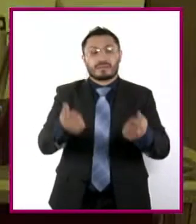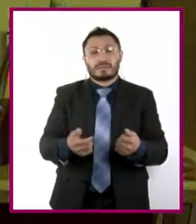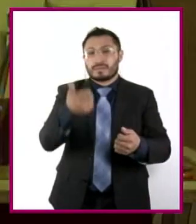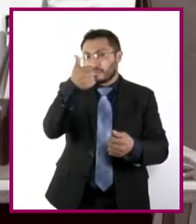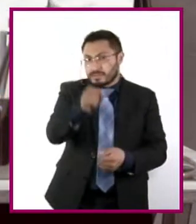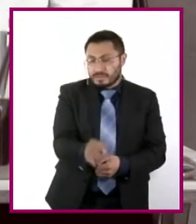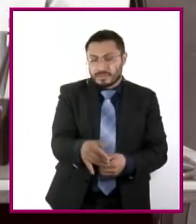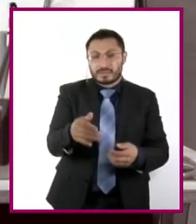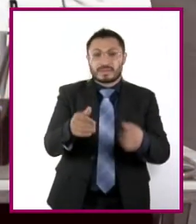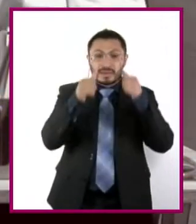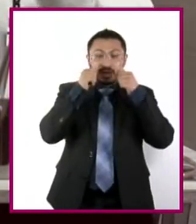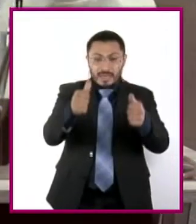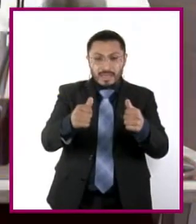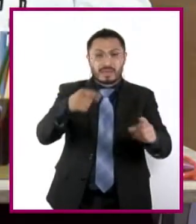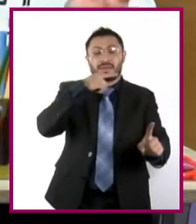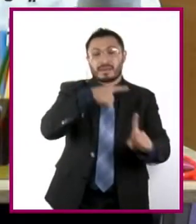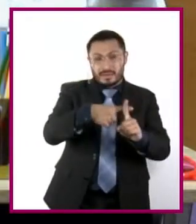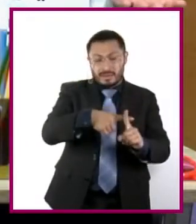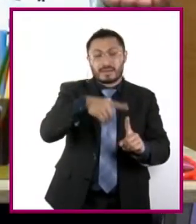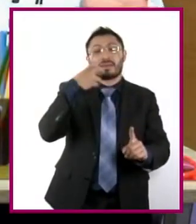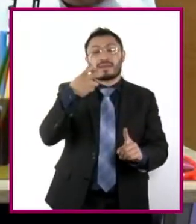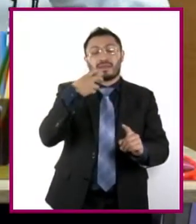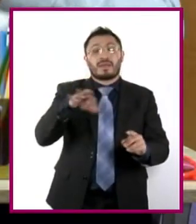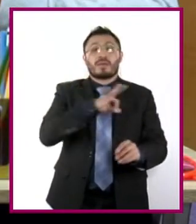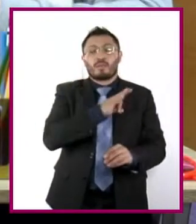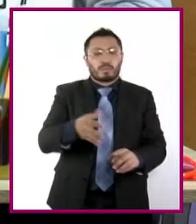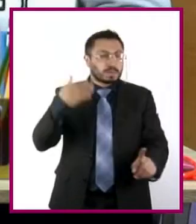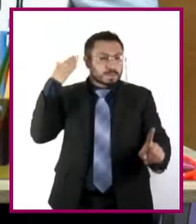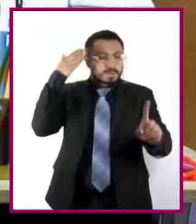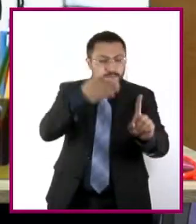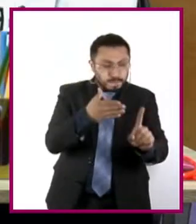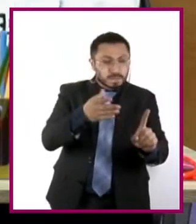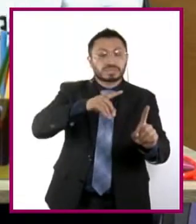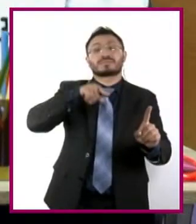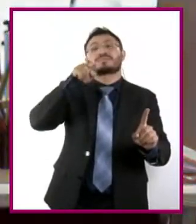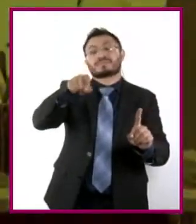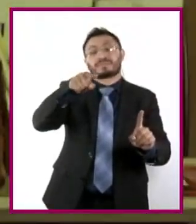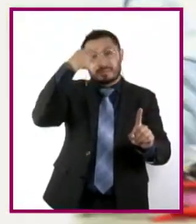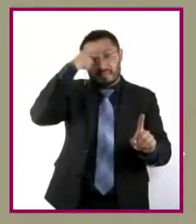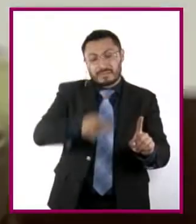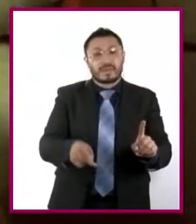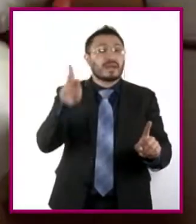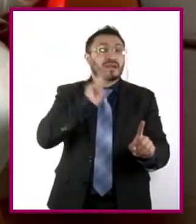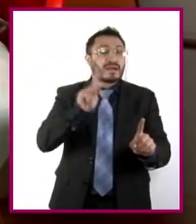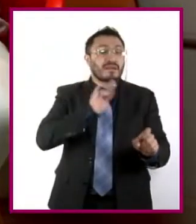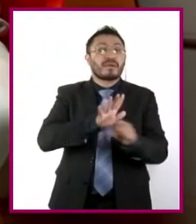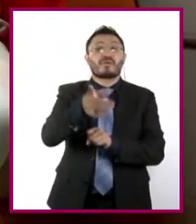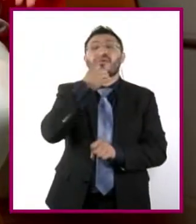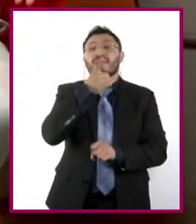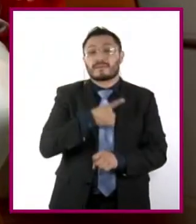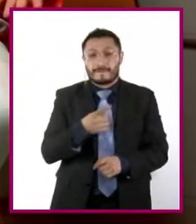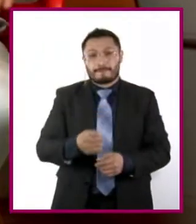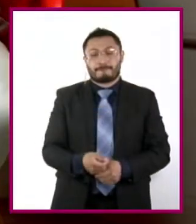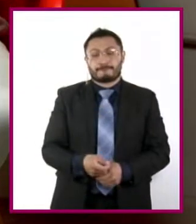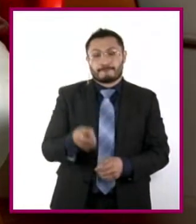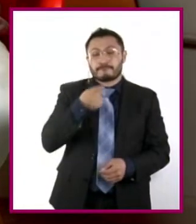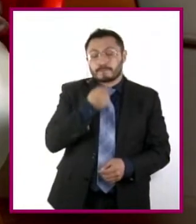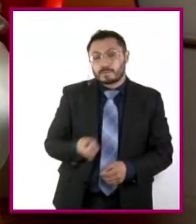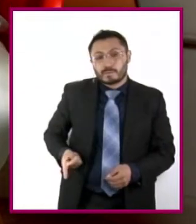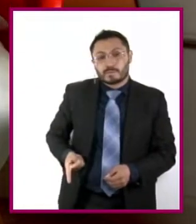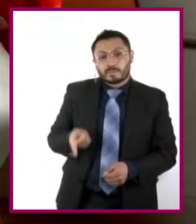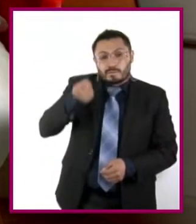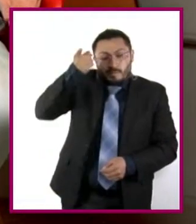atender es la escucha activa y es la capacidad de enfocarse en el otro para entender su mensaje. Desde la infancia